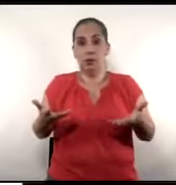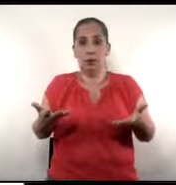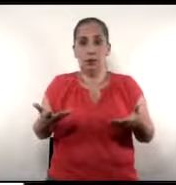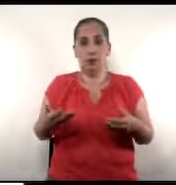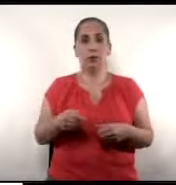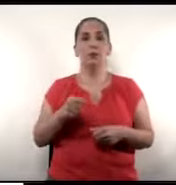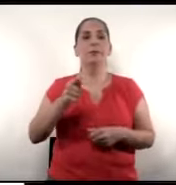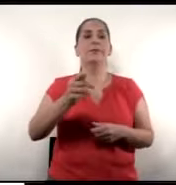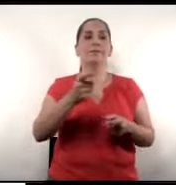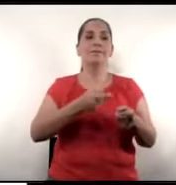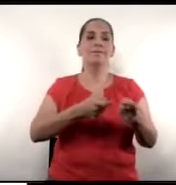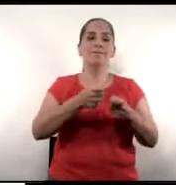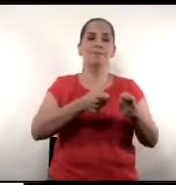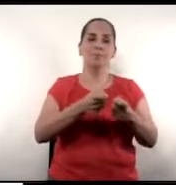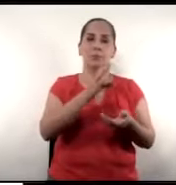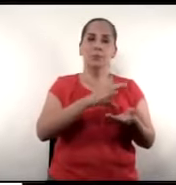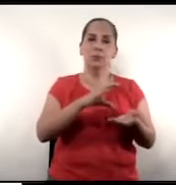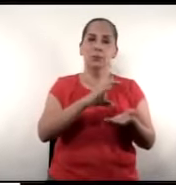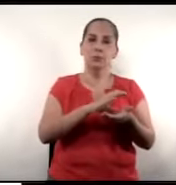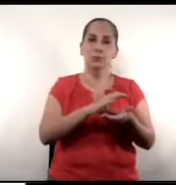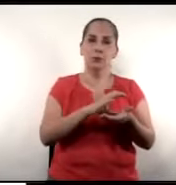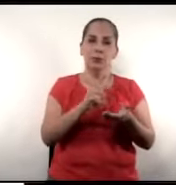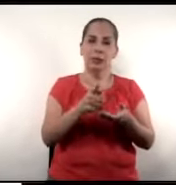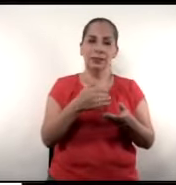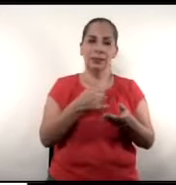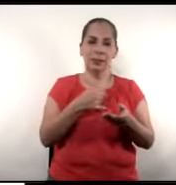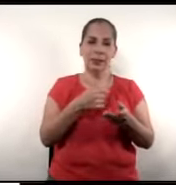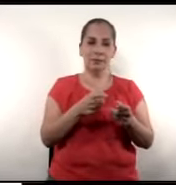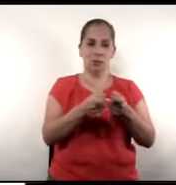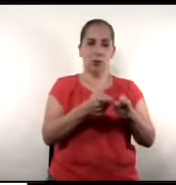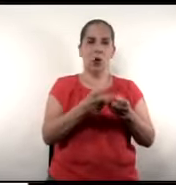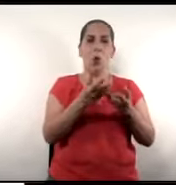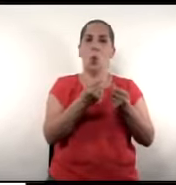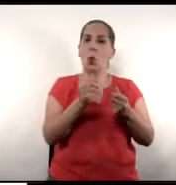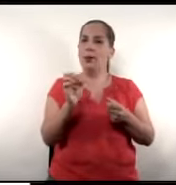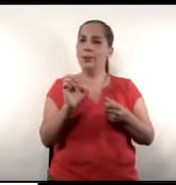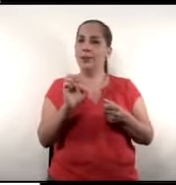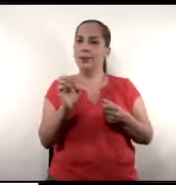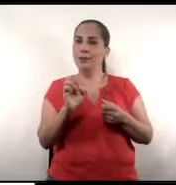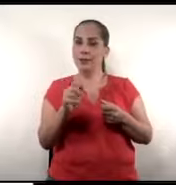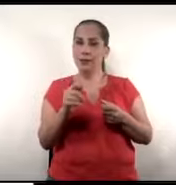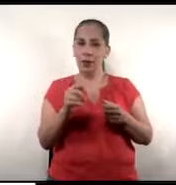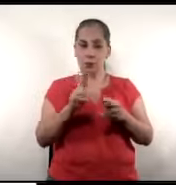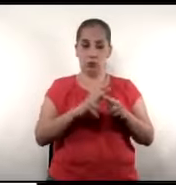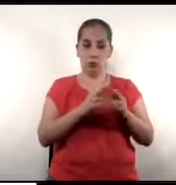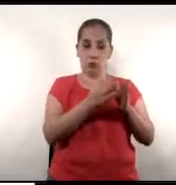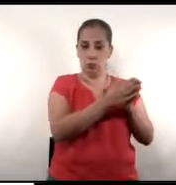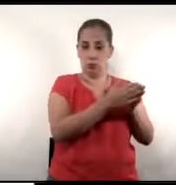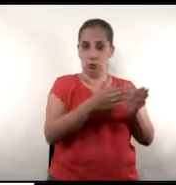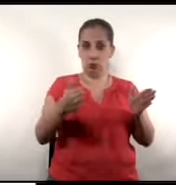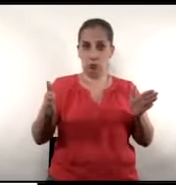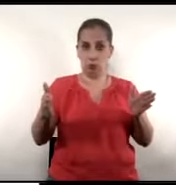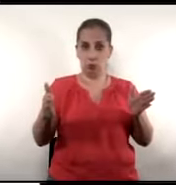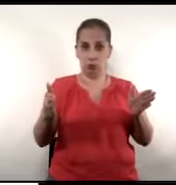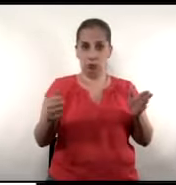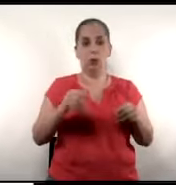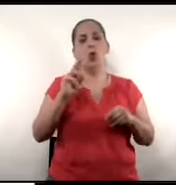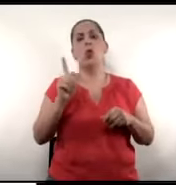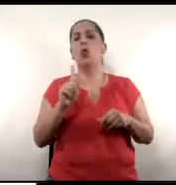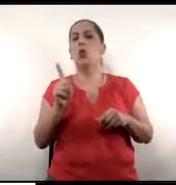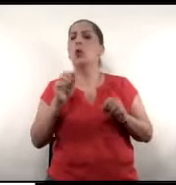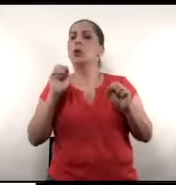Este centro de control básicamente es el que determina cuánta energía se va a necesitar para un periodo de tiempo y a dónde se va a